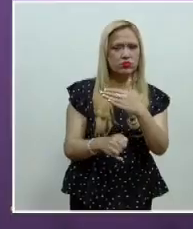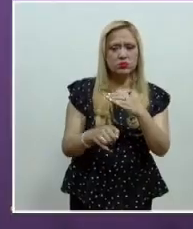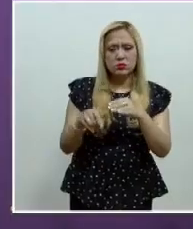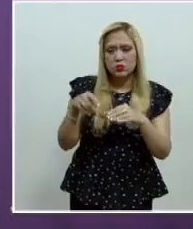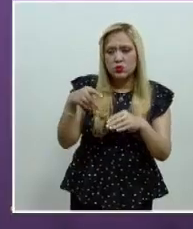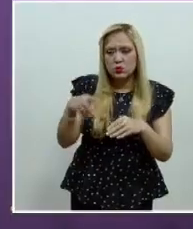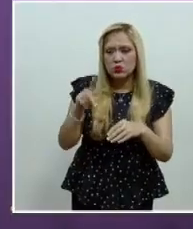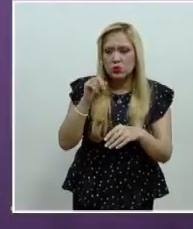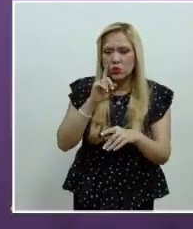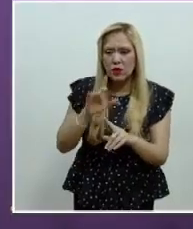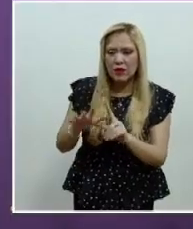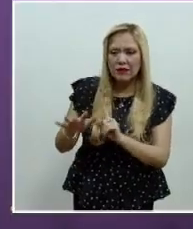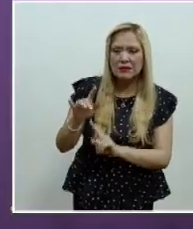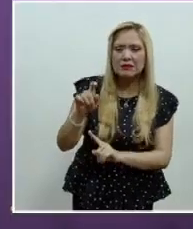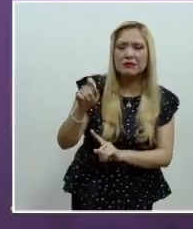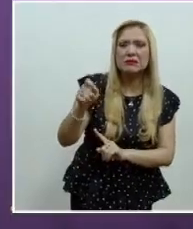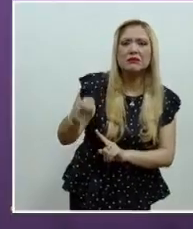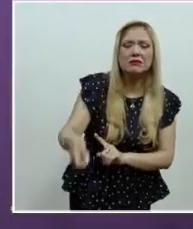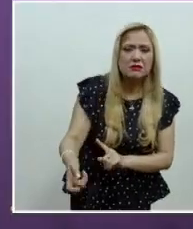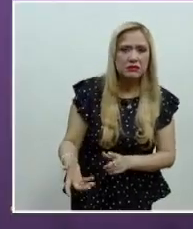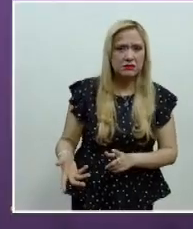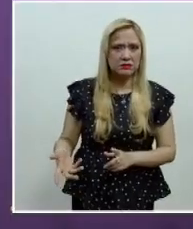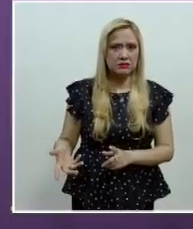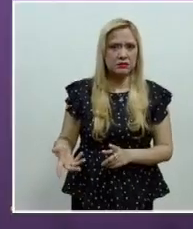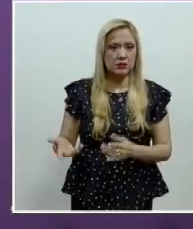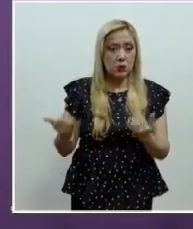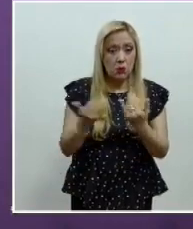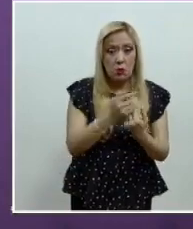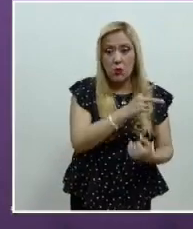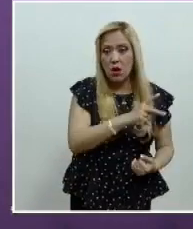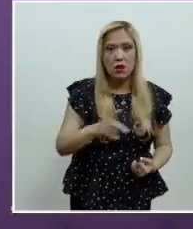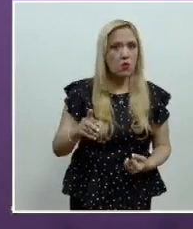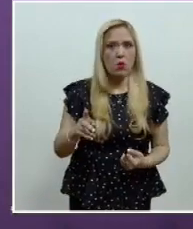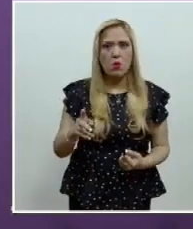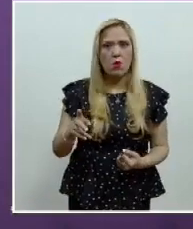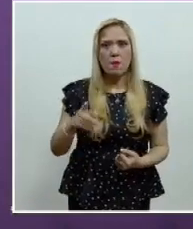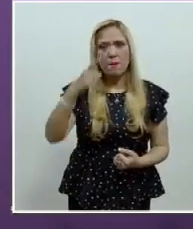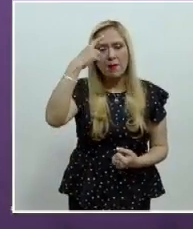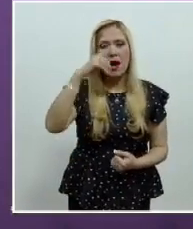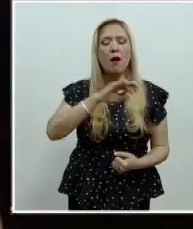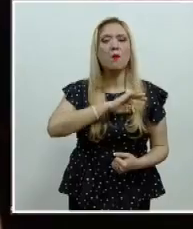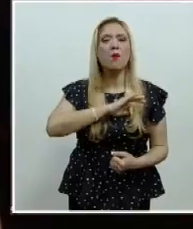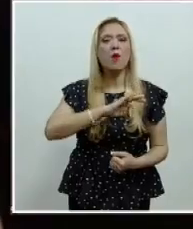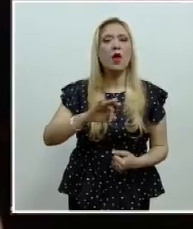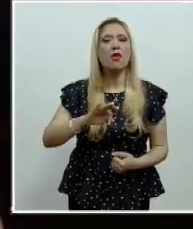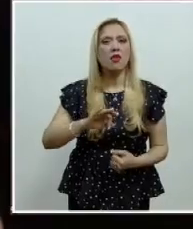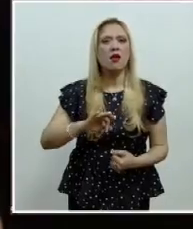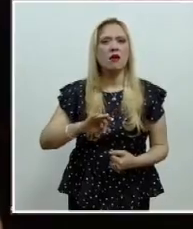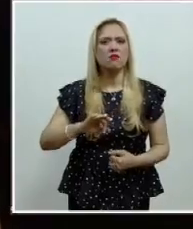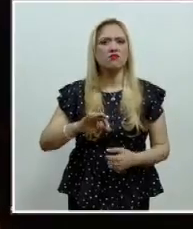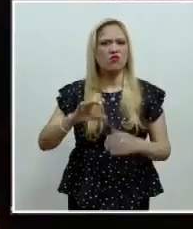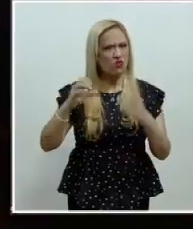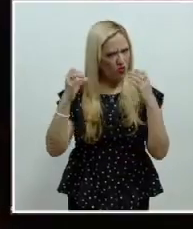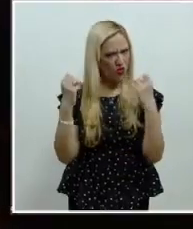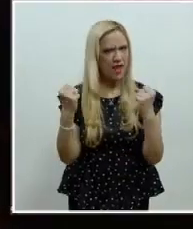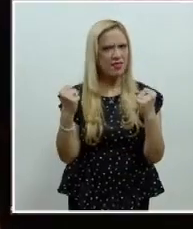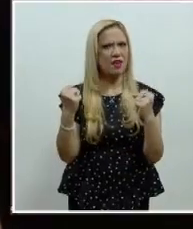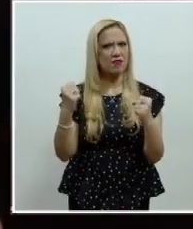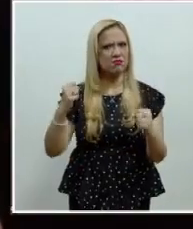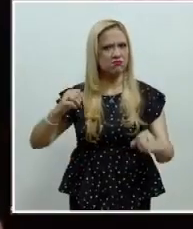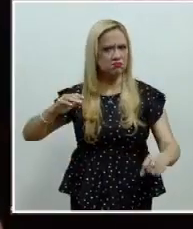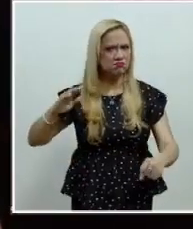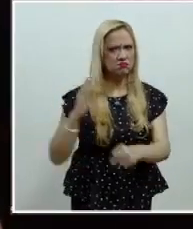de género, ¿sí? Que permitan poder judicializar de una manera fuerte, de una